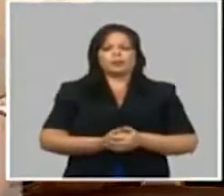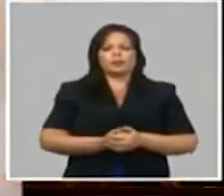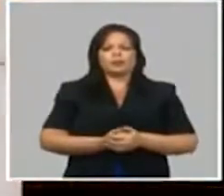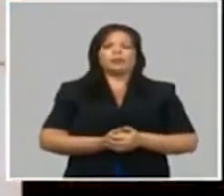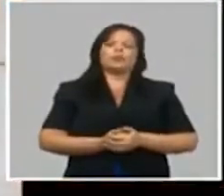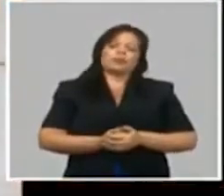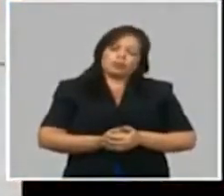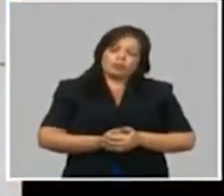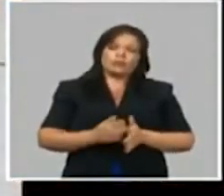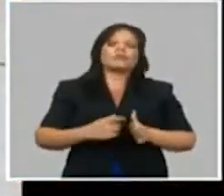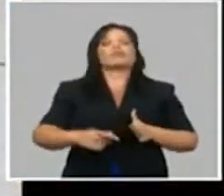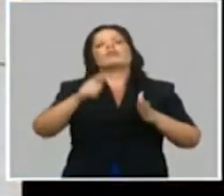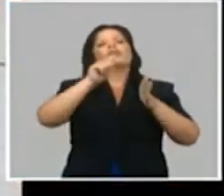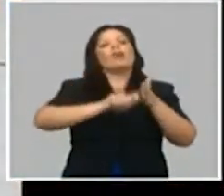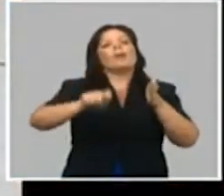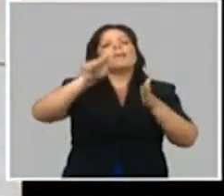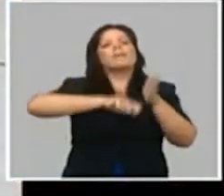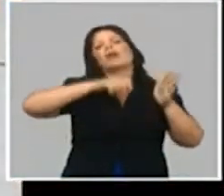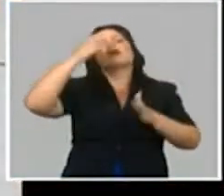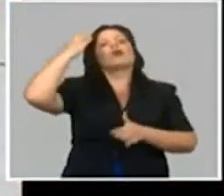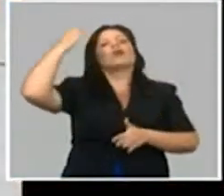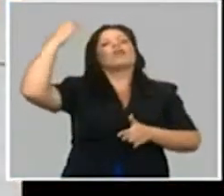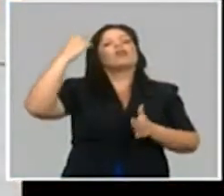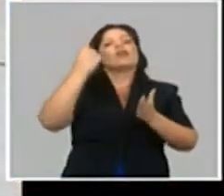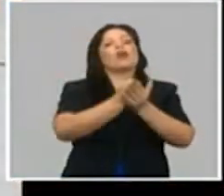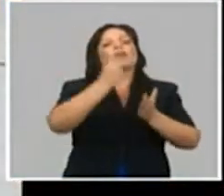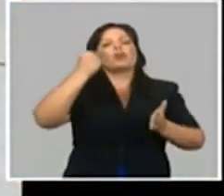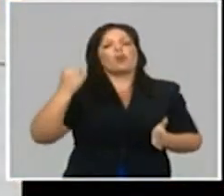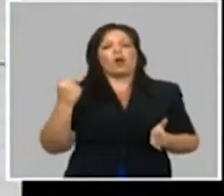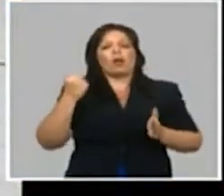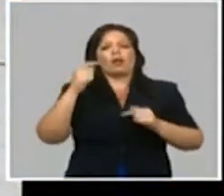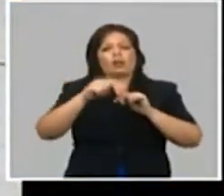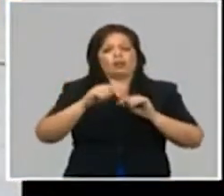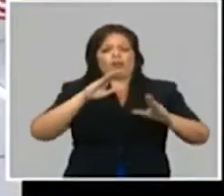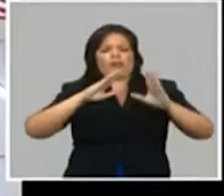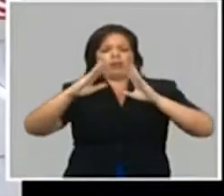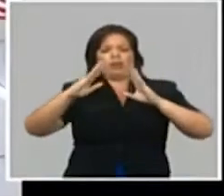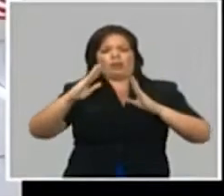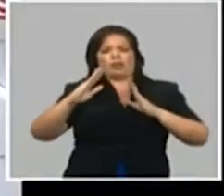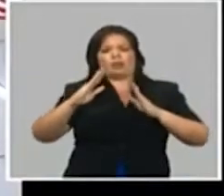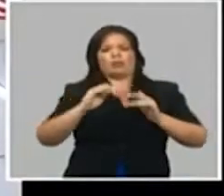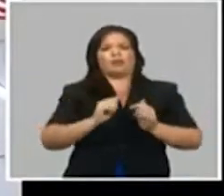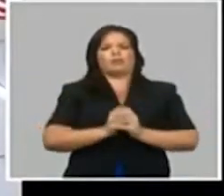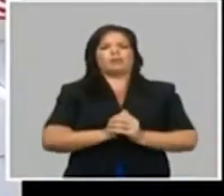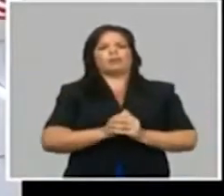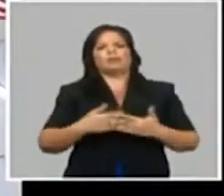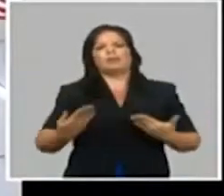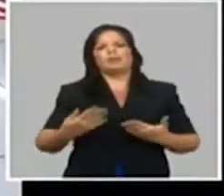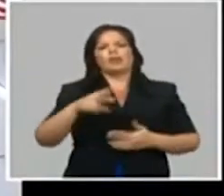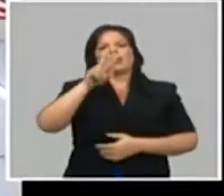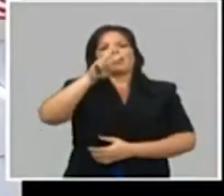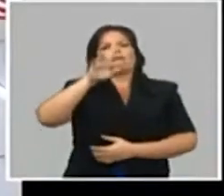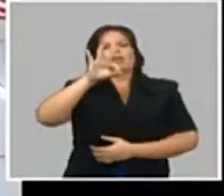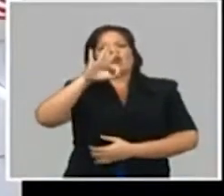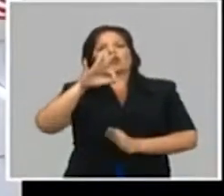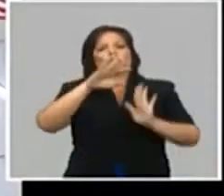plan gubernamental aprobado para la aduana en el enfrentamiento a la COVID fueron de 28